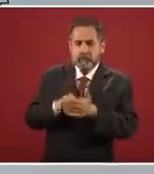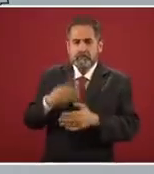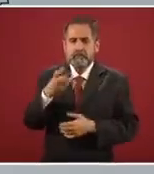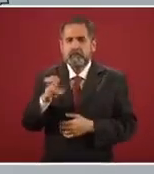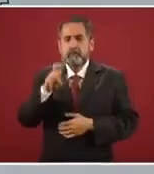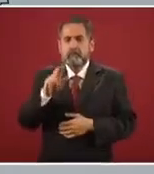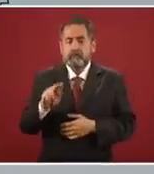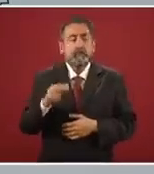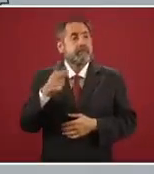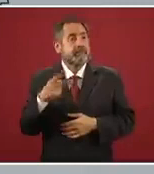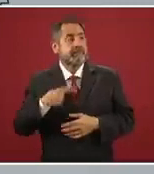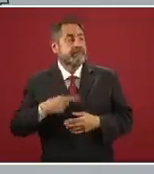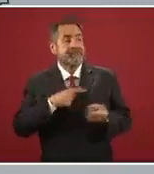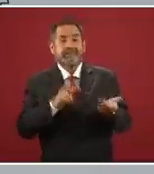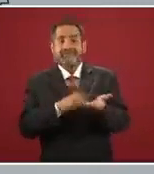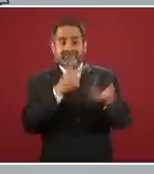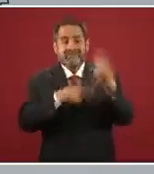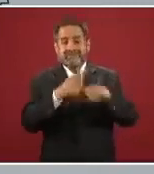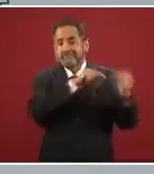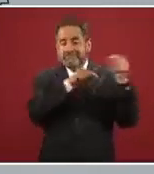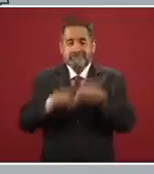211.383 connacionales, de los cuales